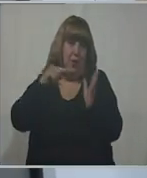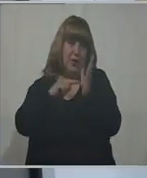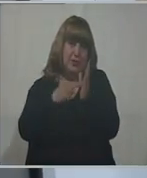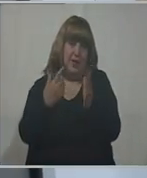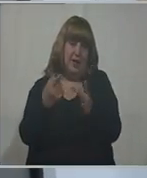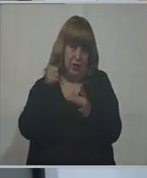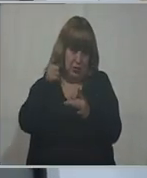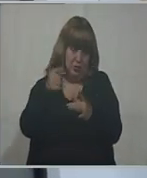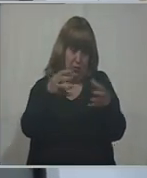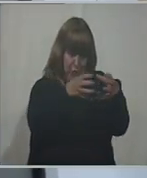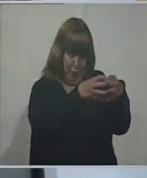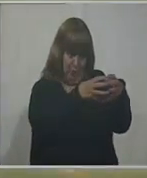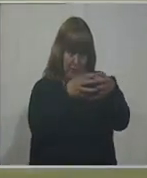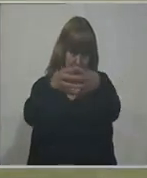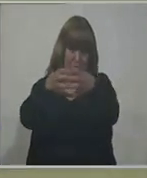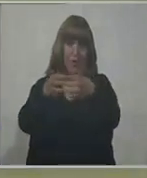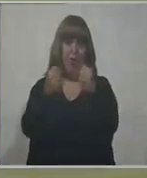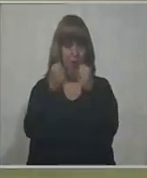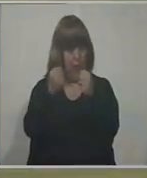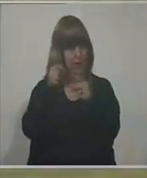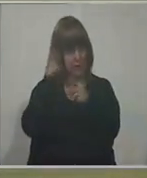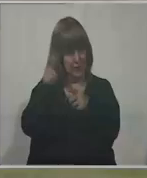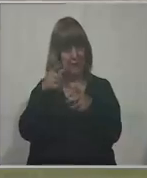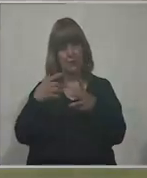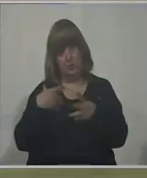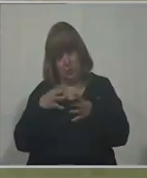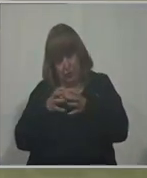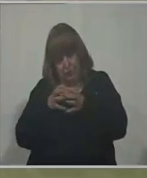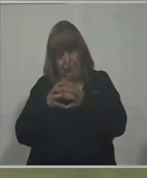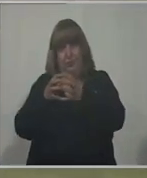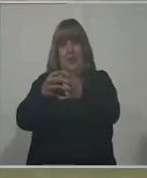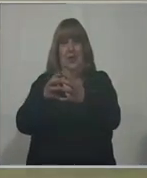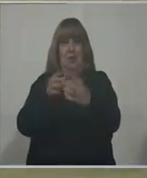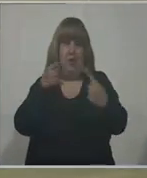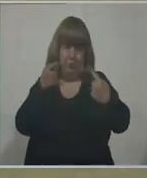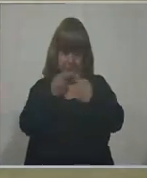tomar, como te dije, los recaudos y tratar de que la llave quede favorable para cuando vengamos acá.